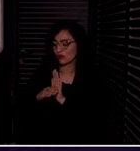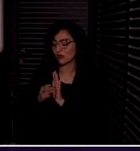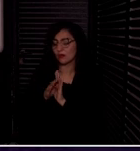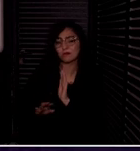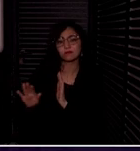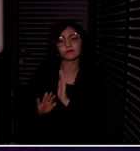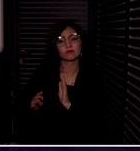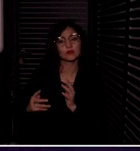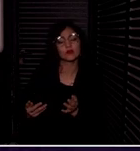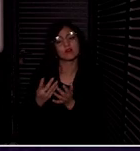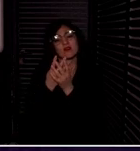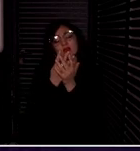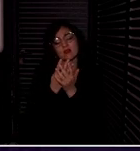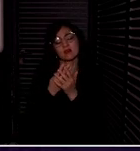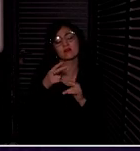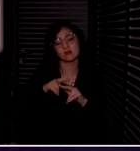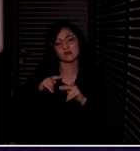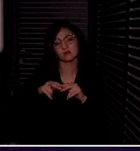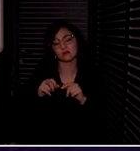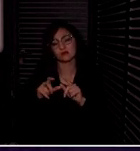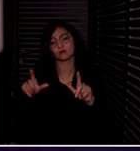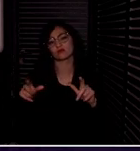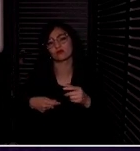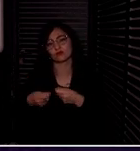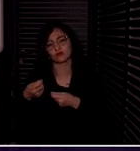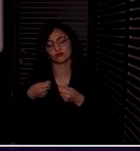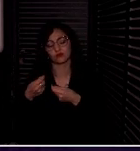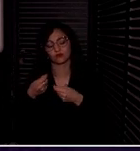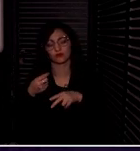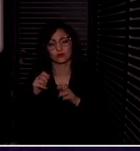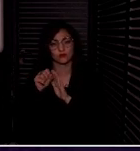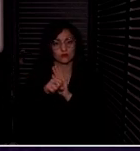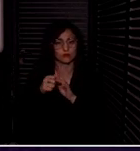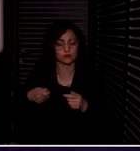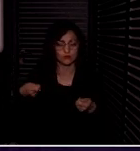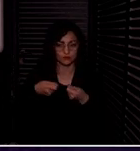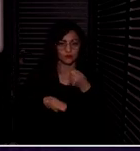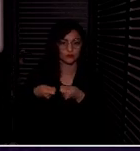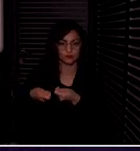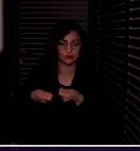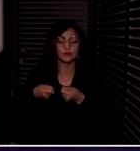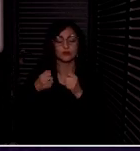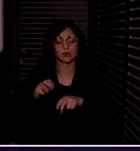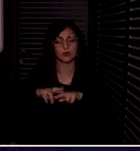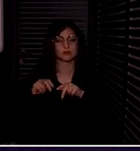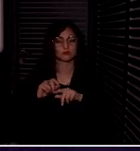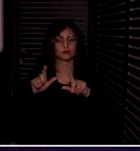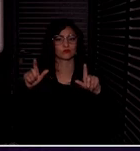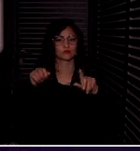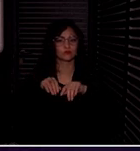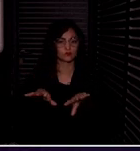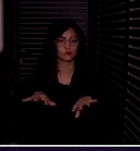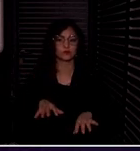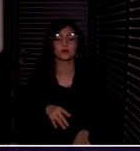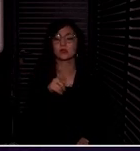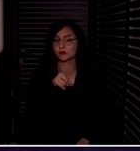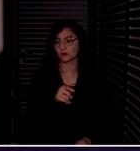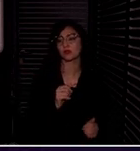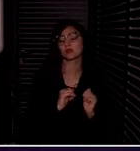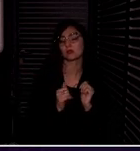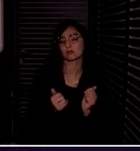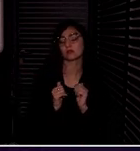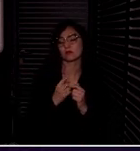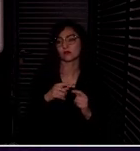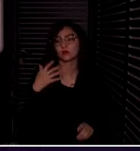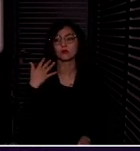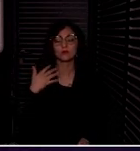red a través de estrategias de cooperación a este respecto. Y evidentemente ahí tenemos retos